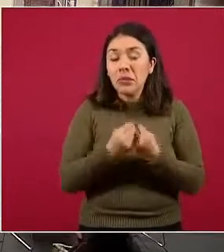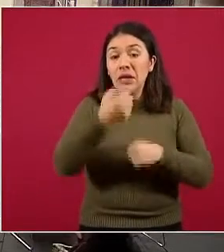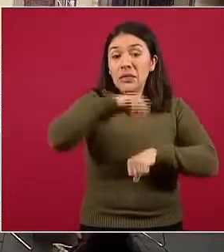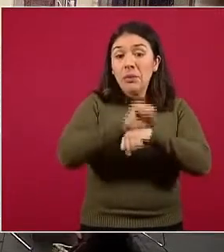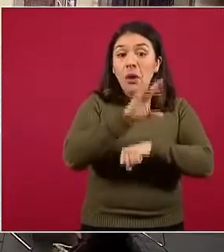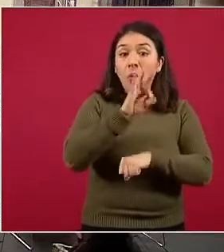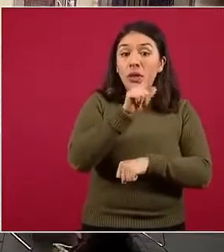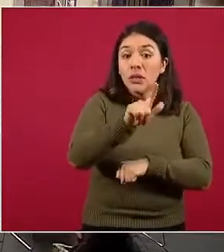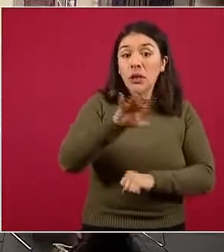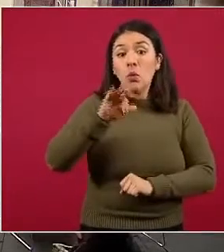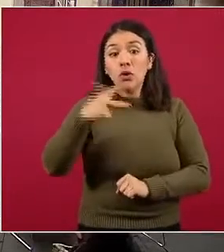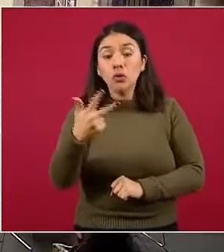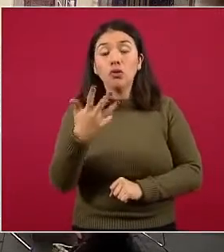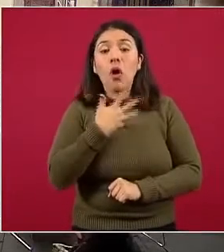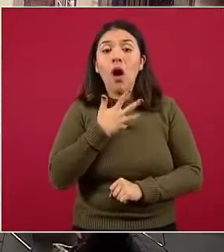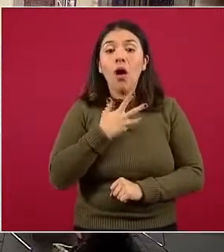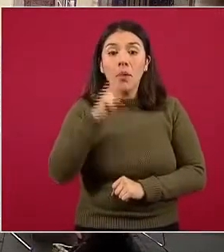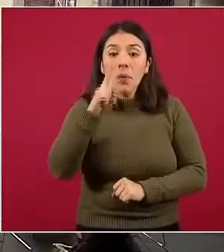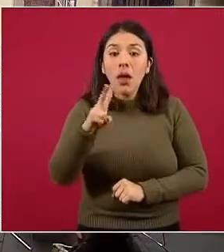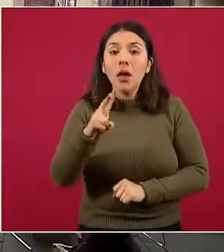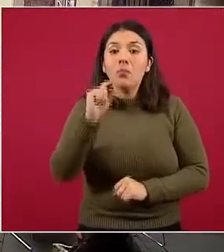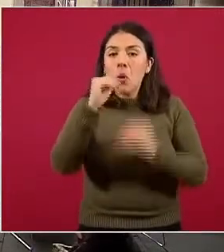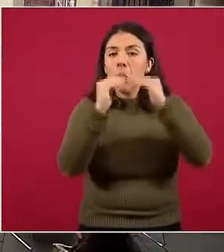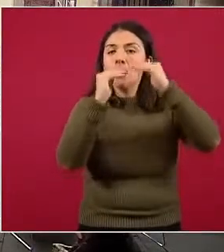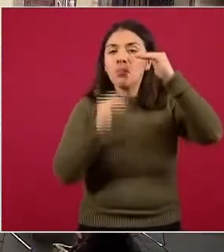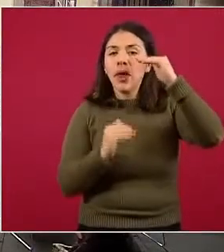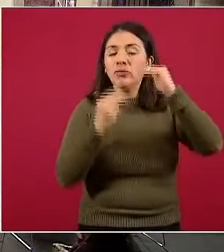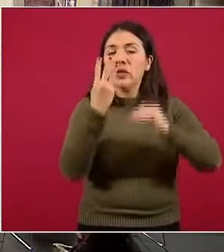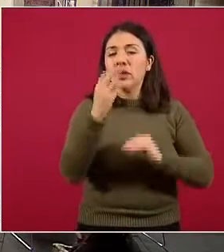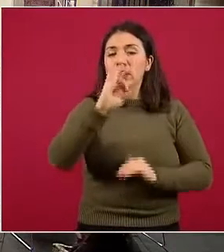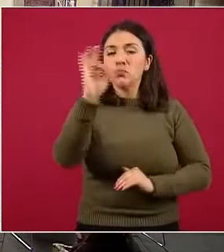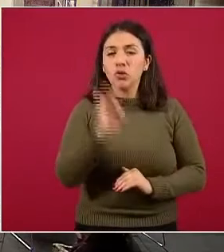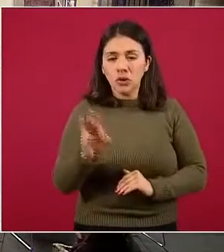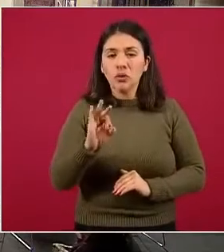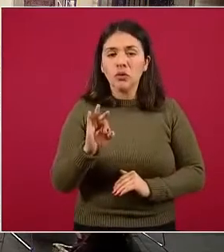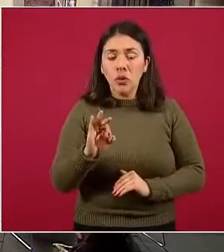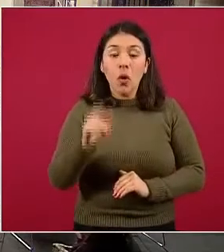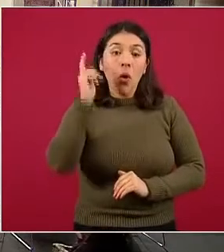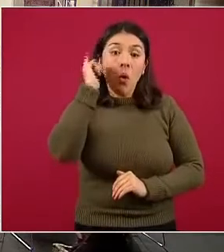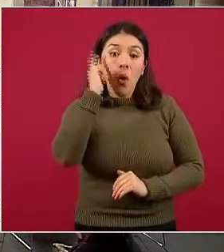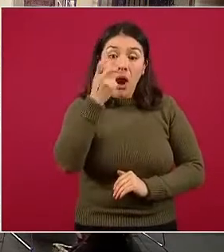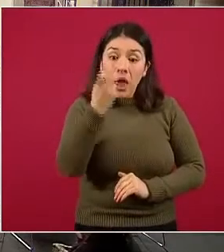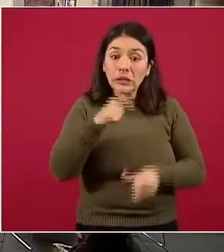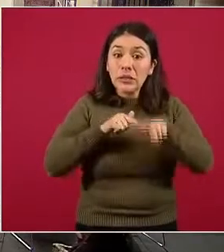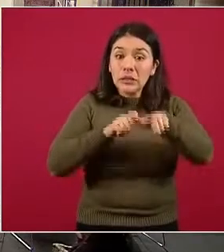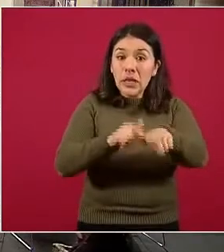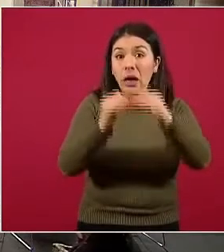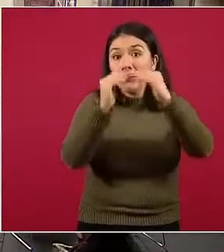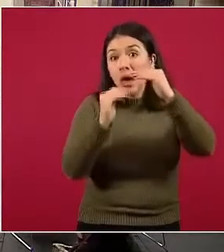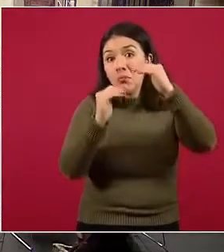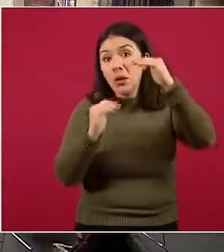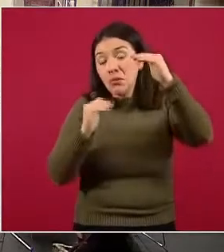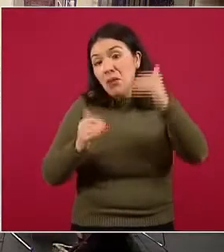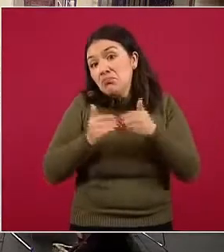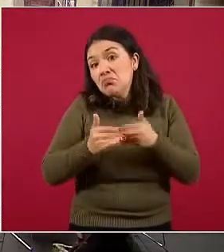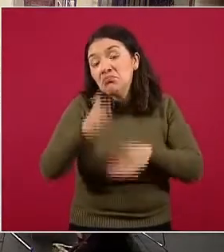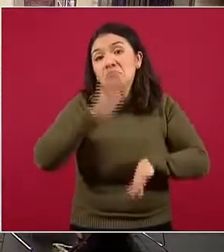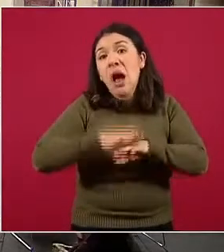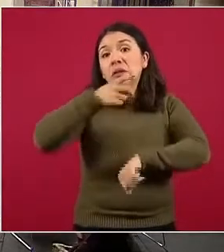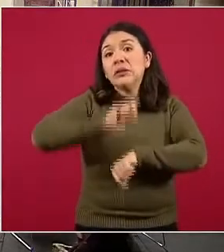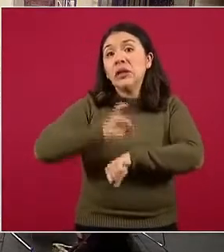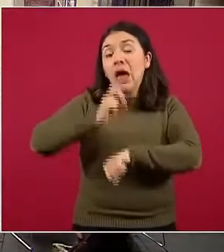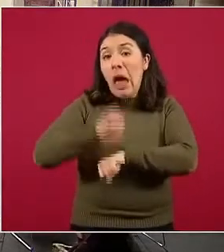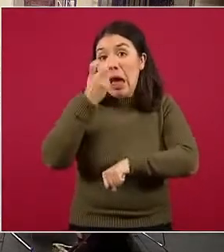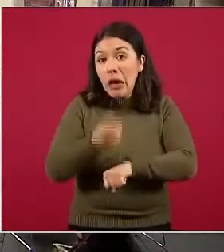a la 48 tenemos un descenso del 3%. Esperemos que este descenso se mantenga y que así sean